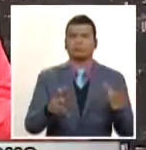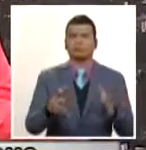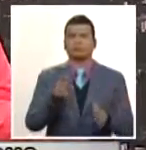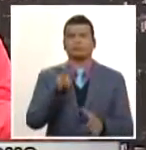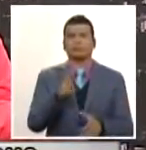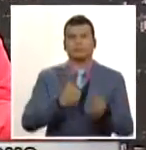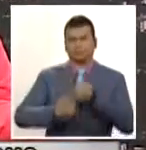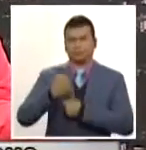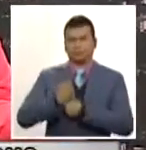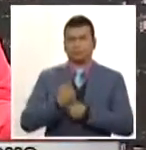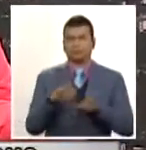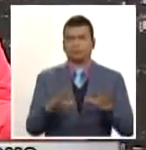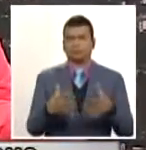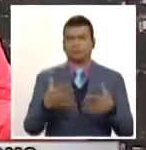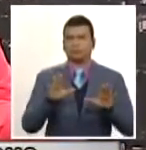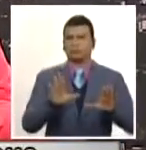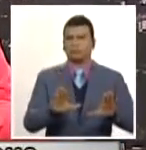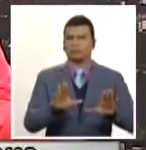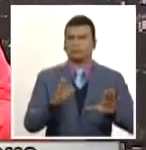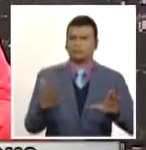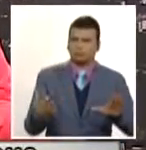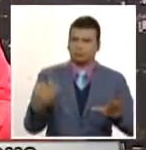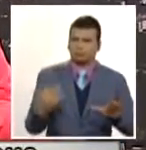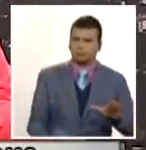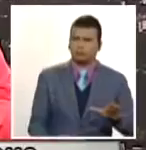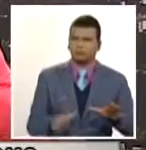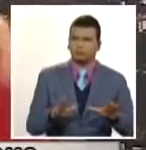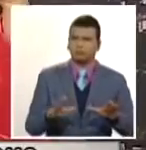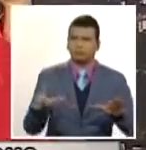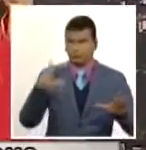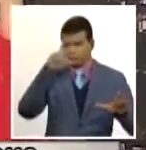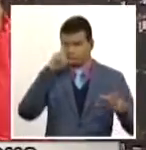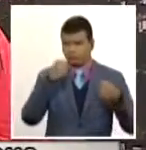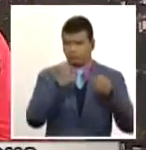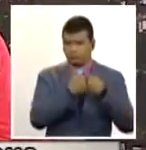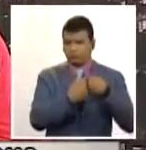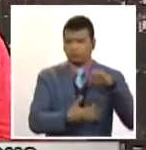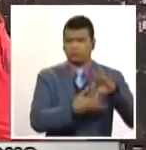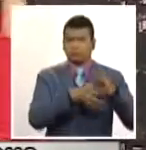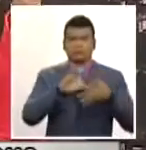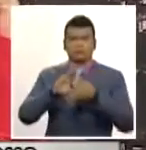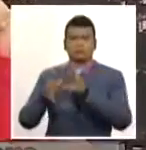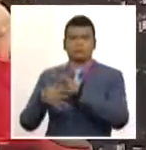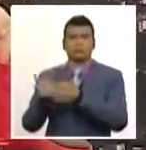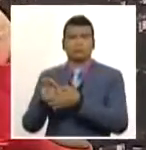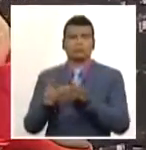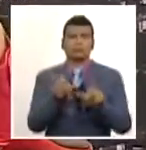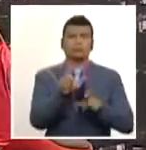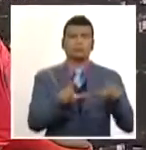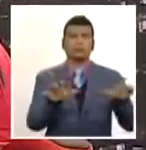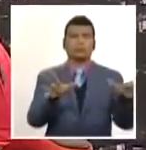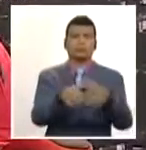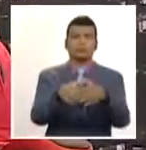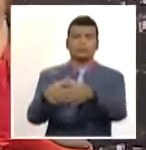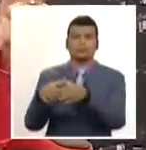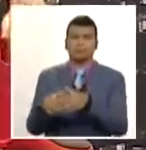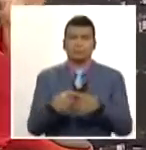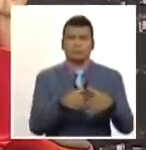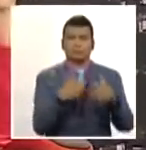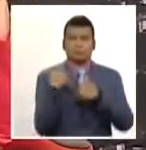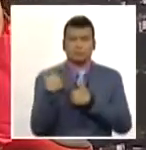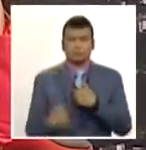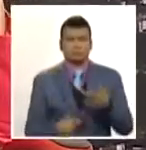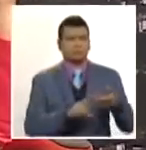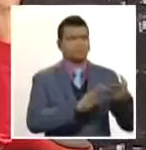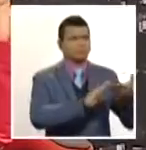unos 3 años, donde se articularon a todos los actores involucrados, las diferentes